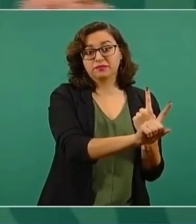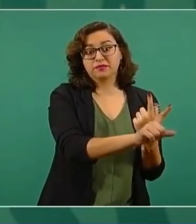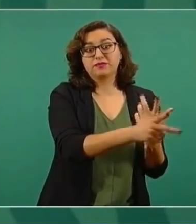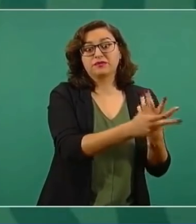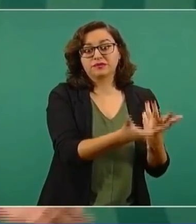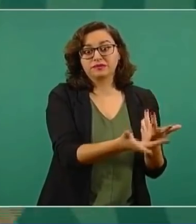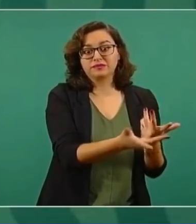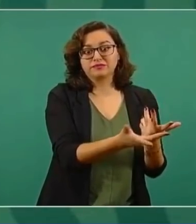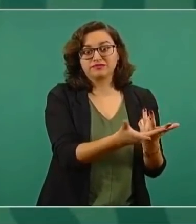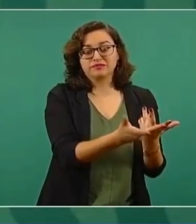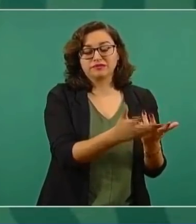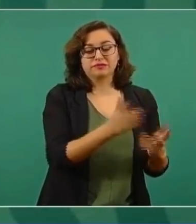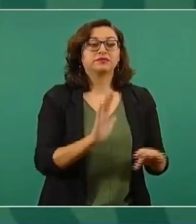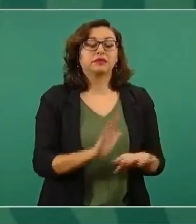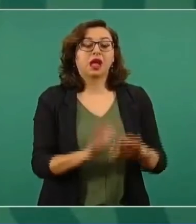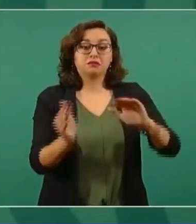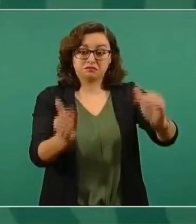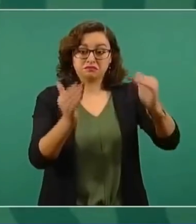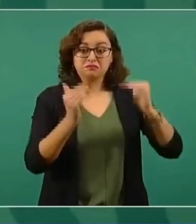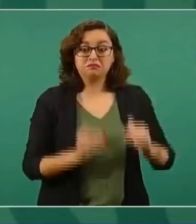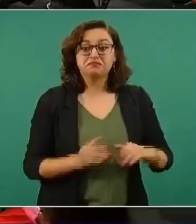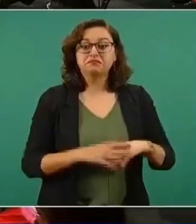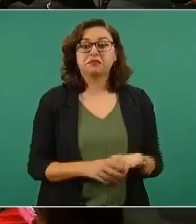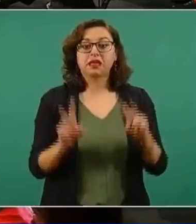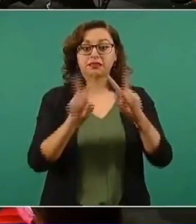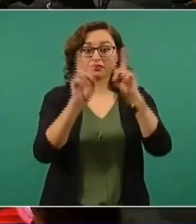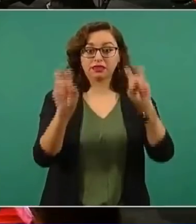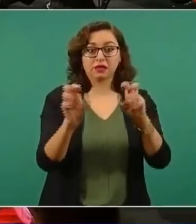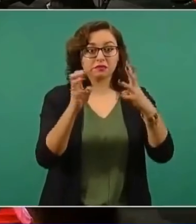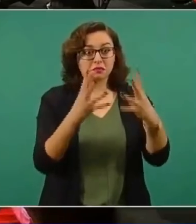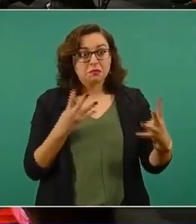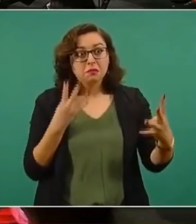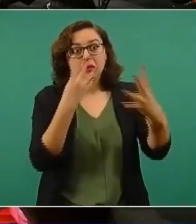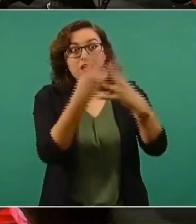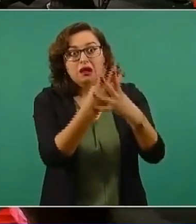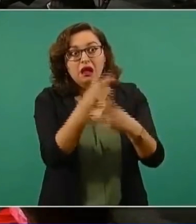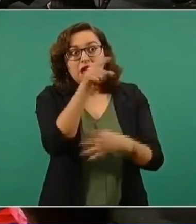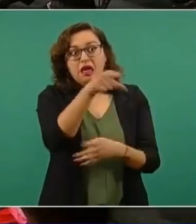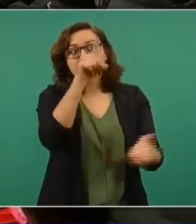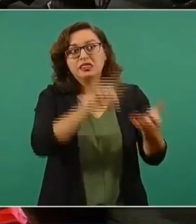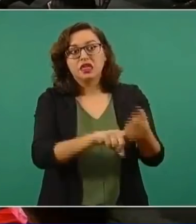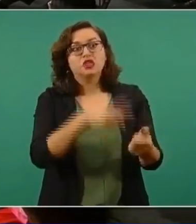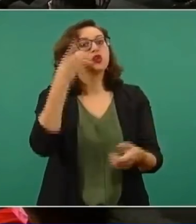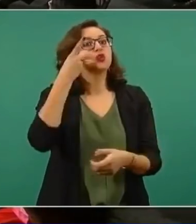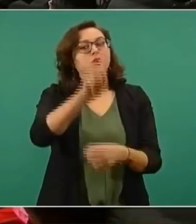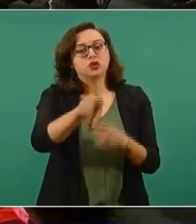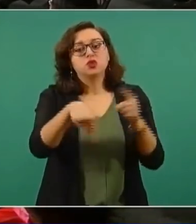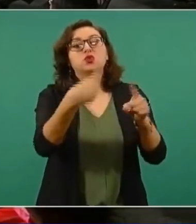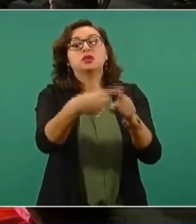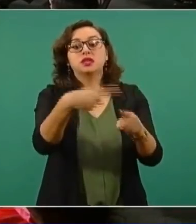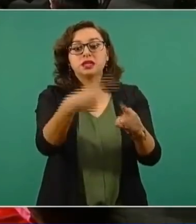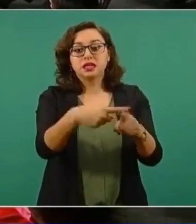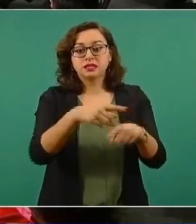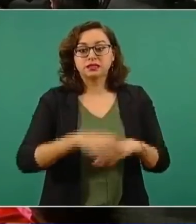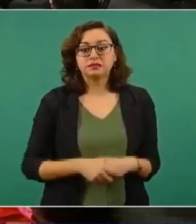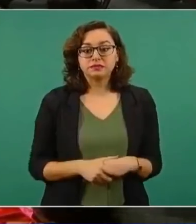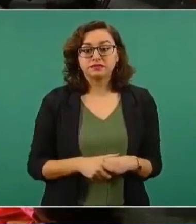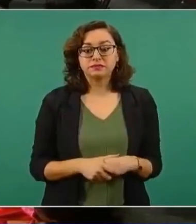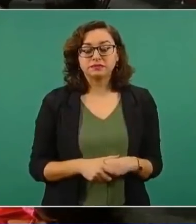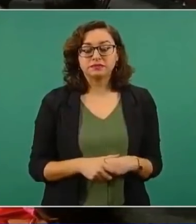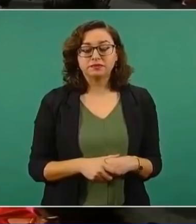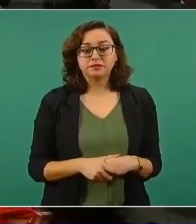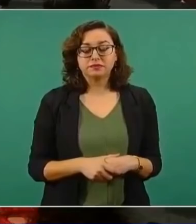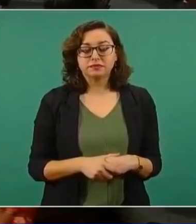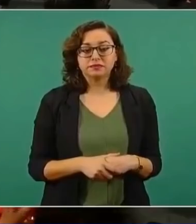Estamos hablando de los reclusorios. ¿Quién es dueño de uno de esos 8 reclusorios que tiene trato